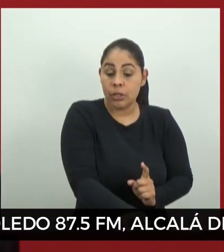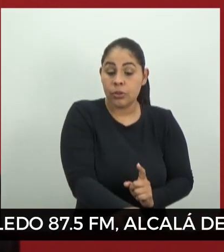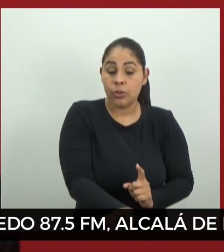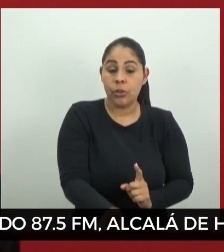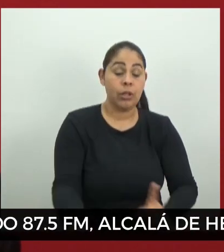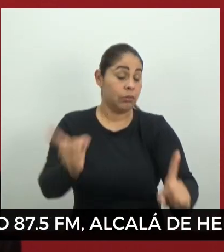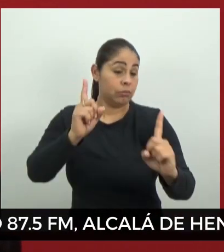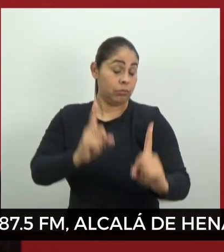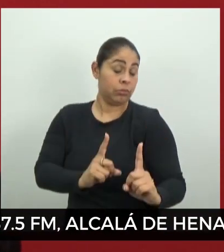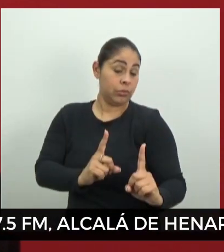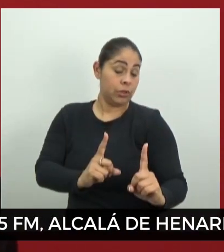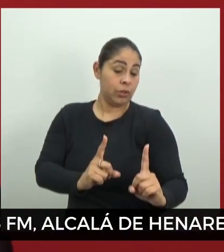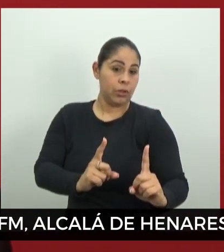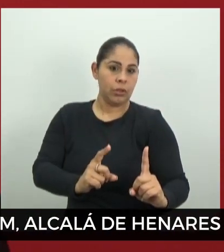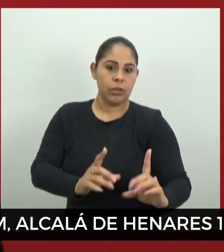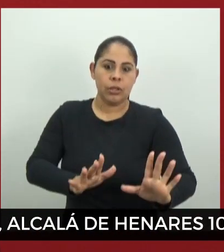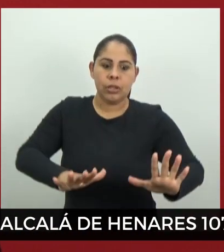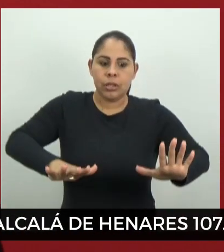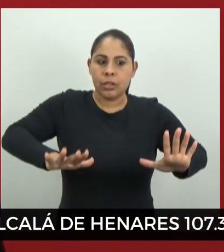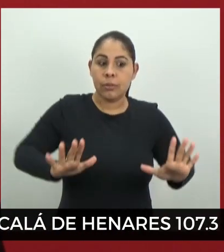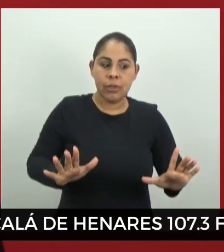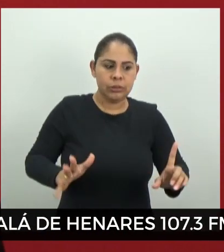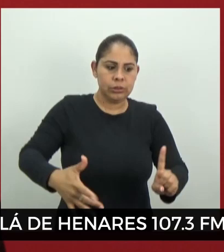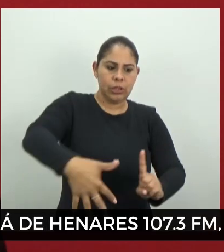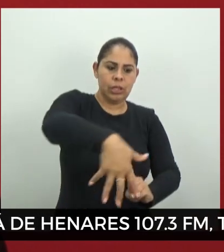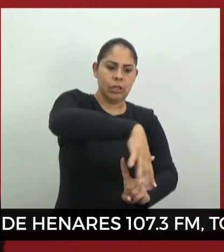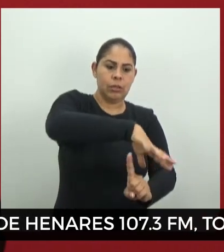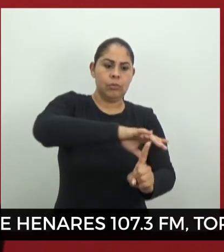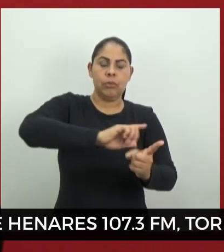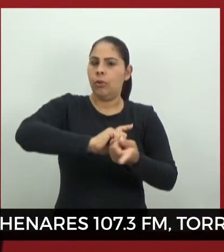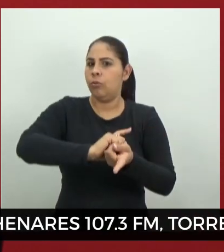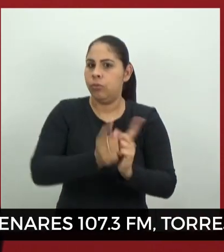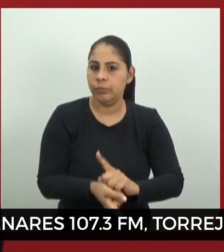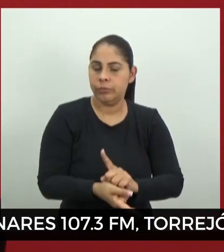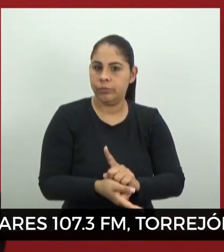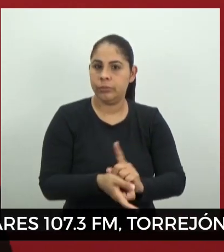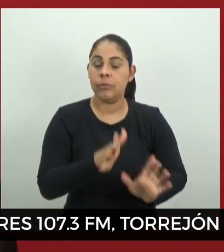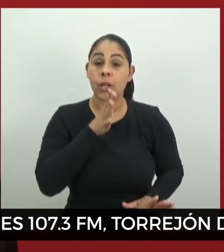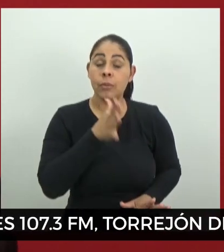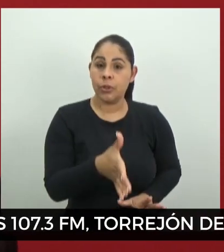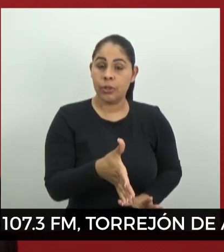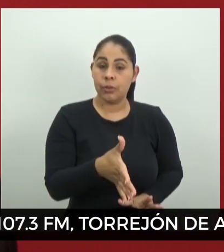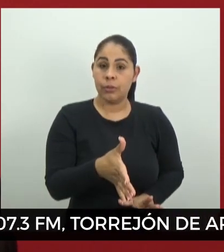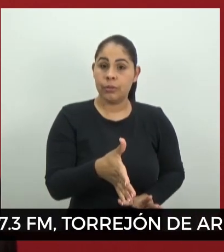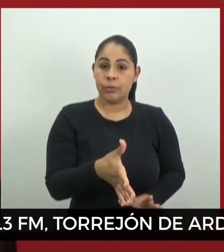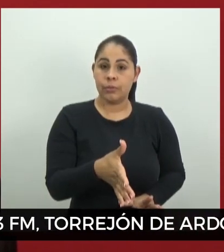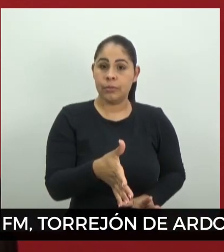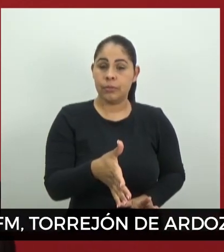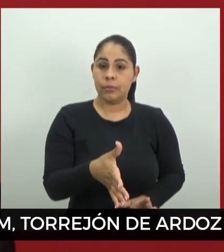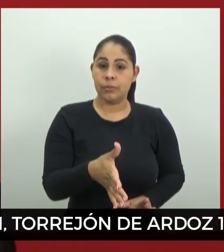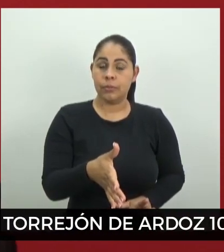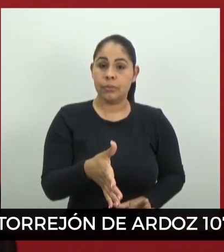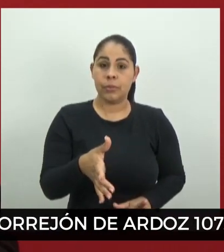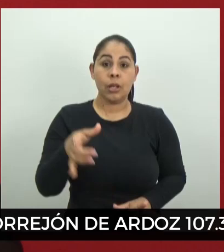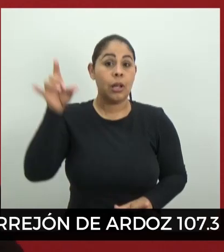de repente la atmósfera de esa persona cambia. ¿Por qué? Porque ha